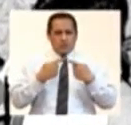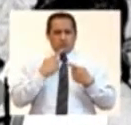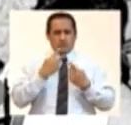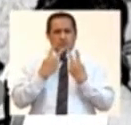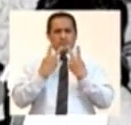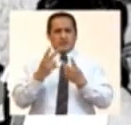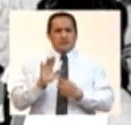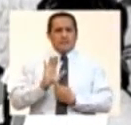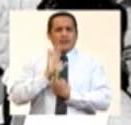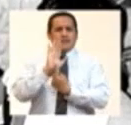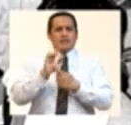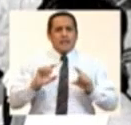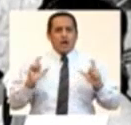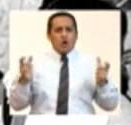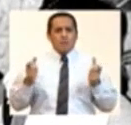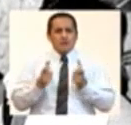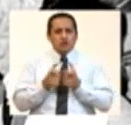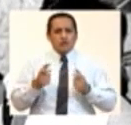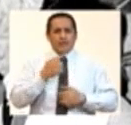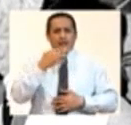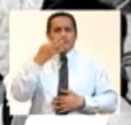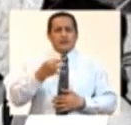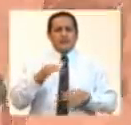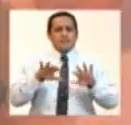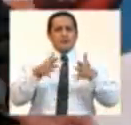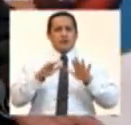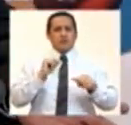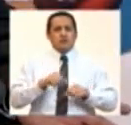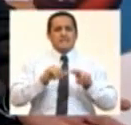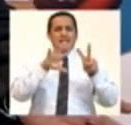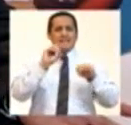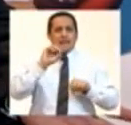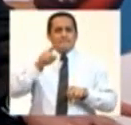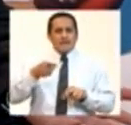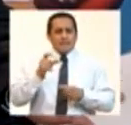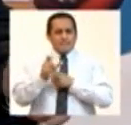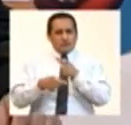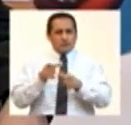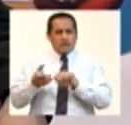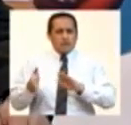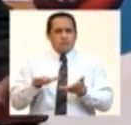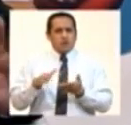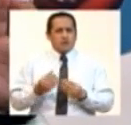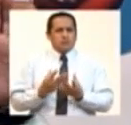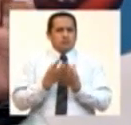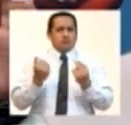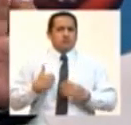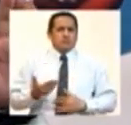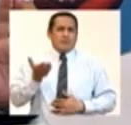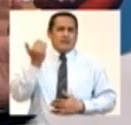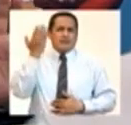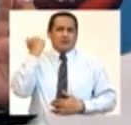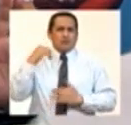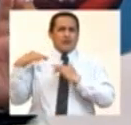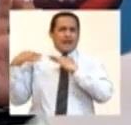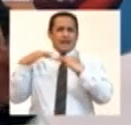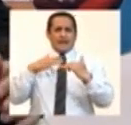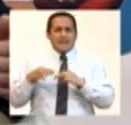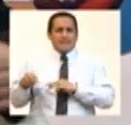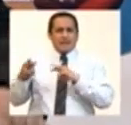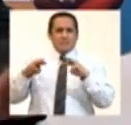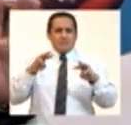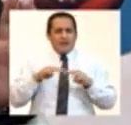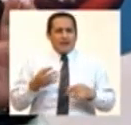un saldo, según la Comisión de la Verdad, de alrededor de 70.000 muertos, mucho más que en la Guerra del